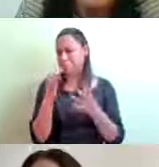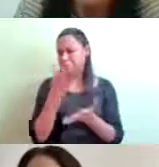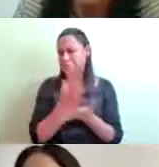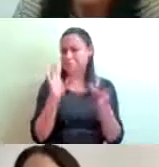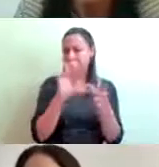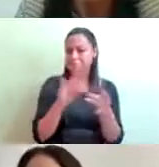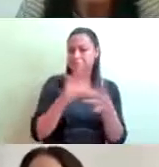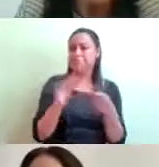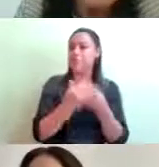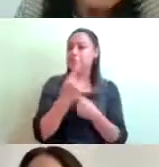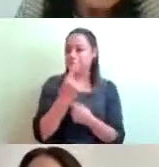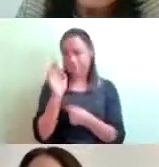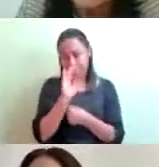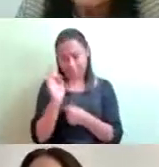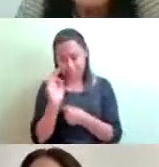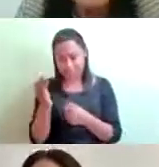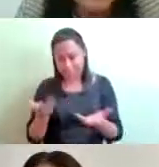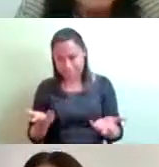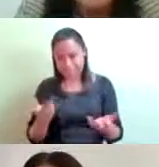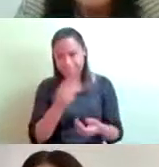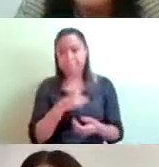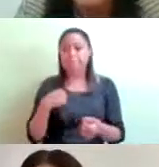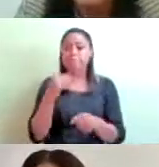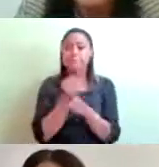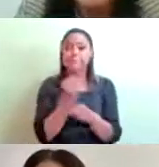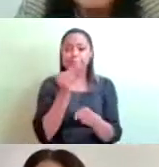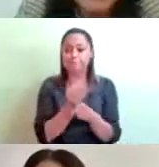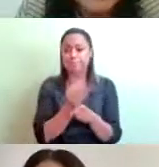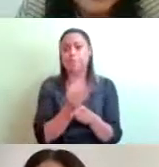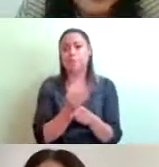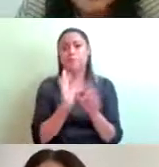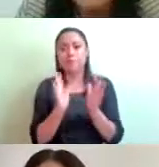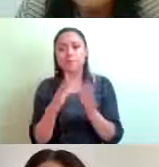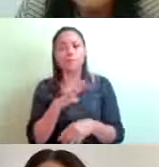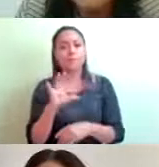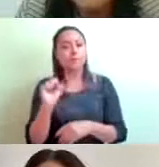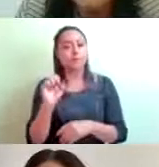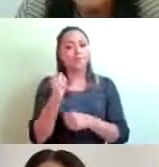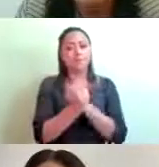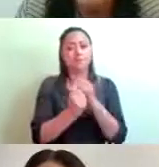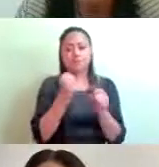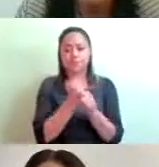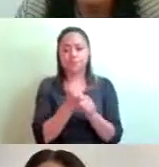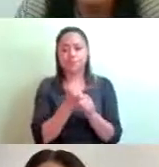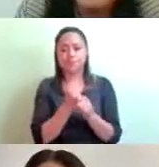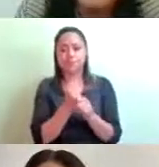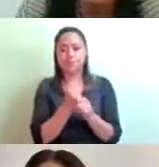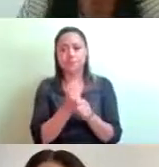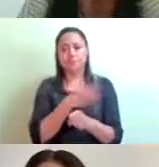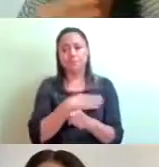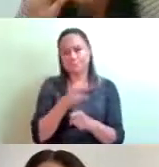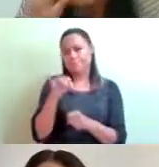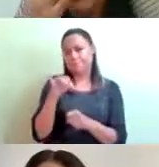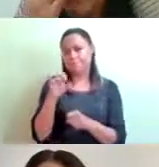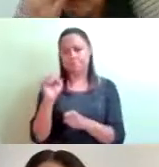Porque aún y cuando pues tenemos ya casi 60 años, bueno, sí, 60